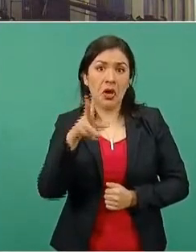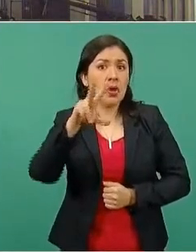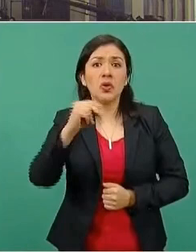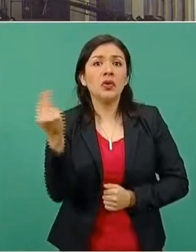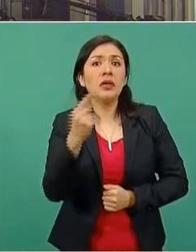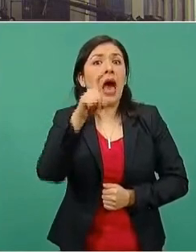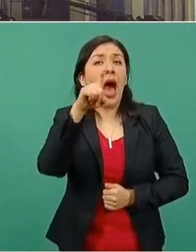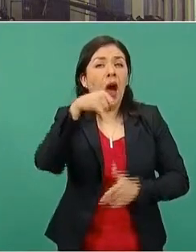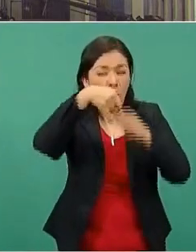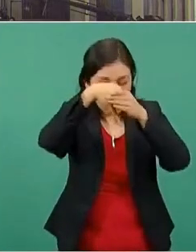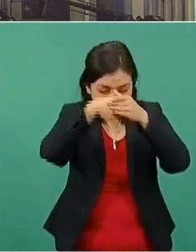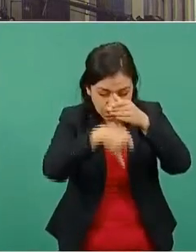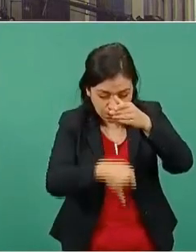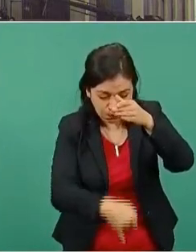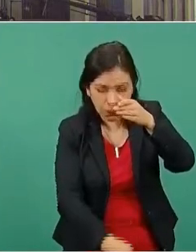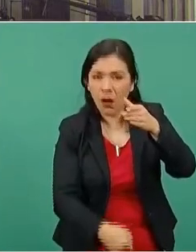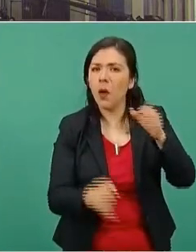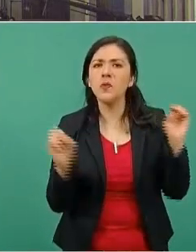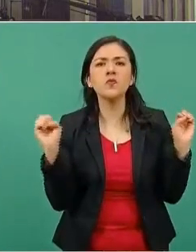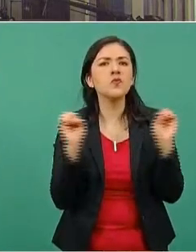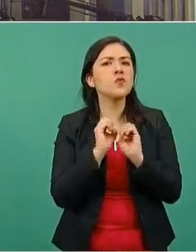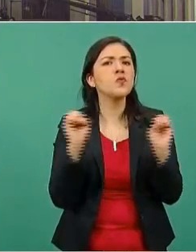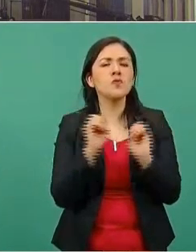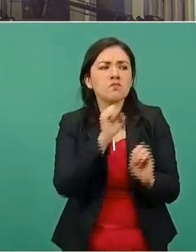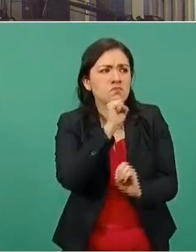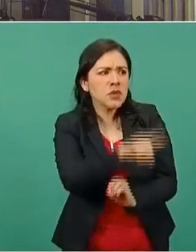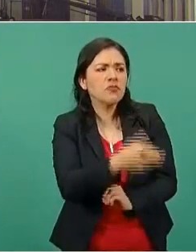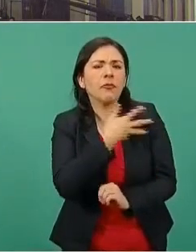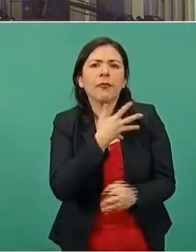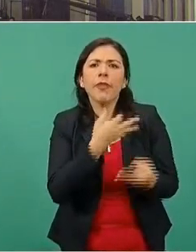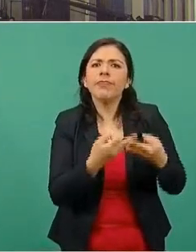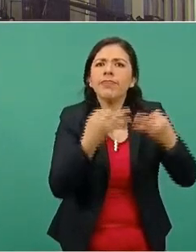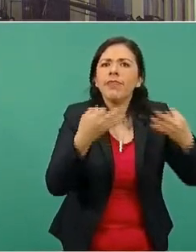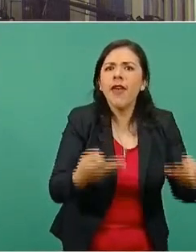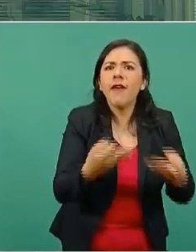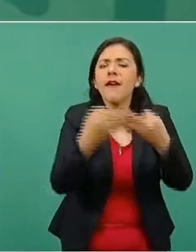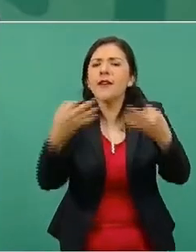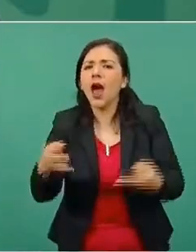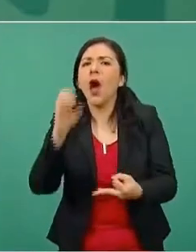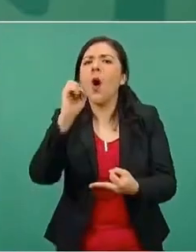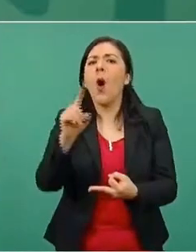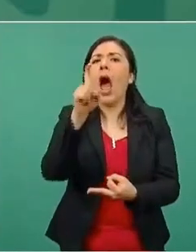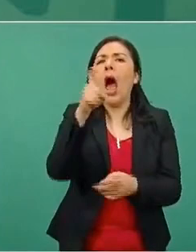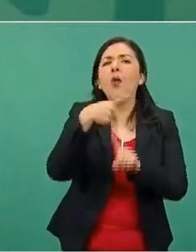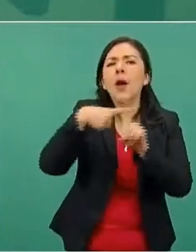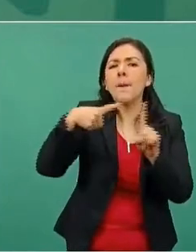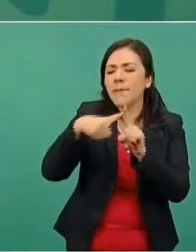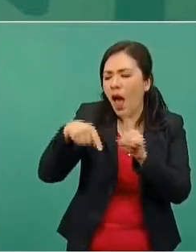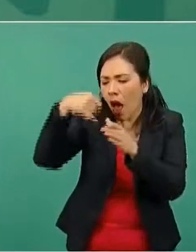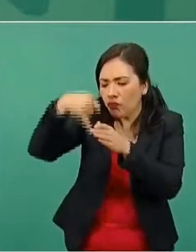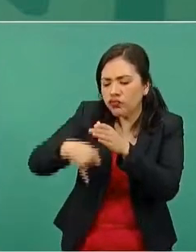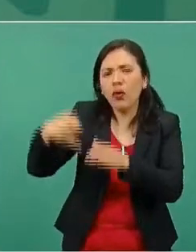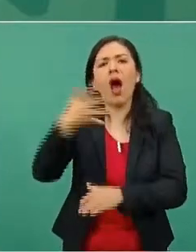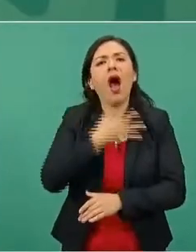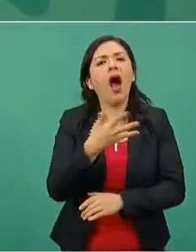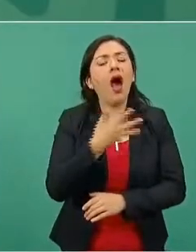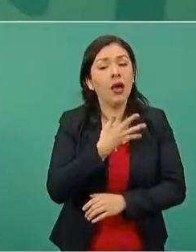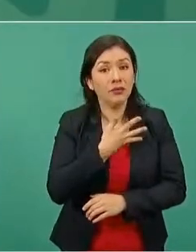aguas profundas, sino en tierra y en aguas someras. Y tenemos